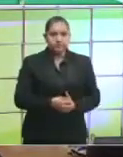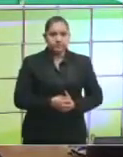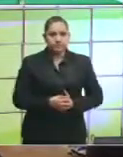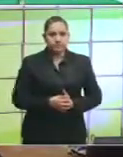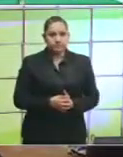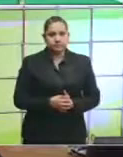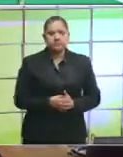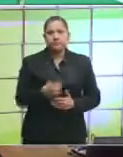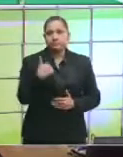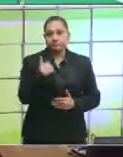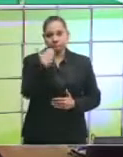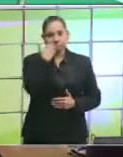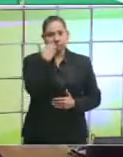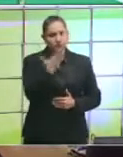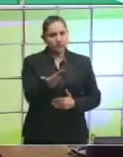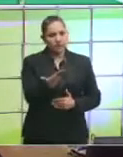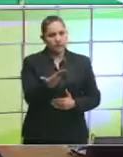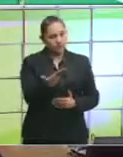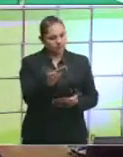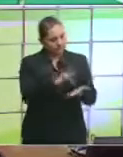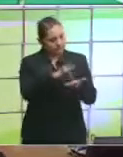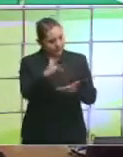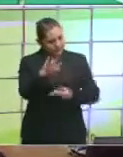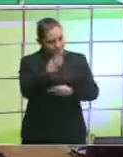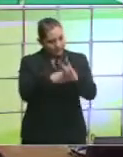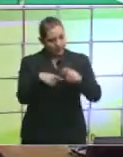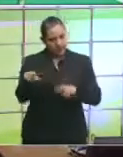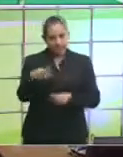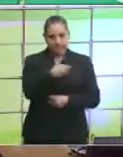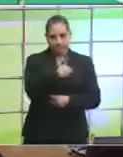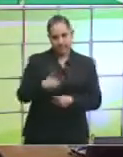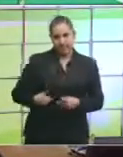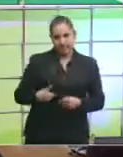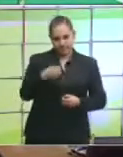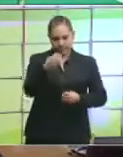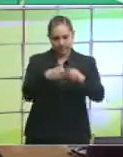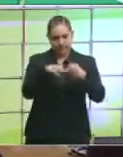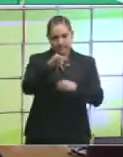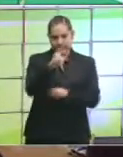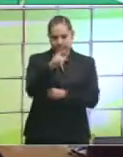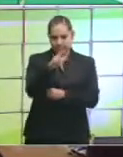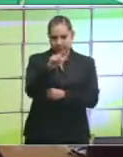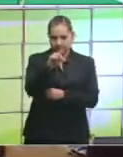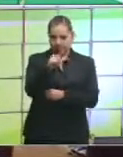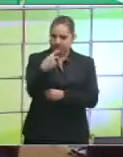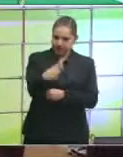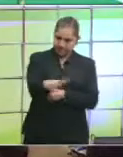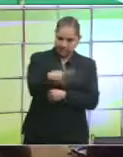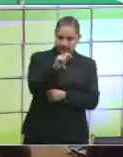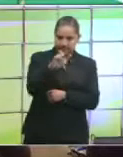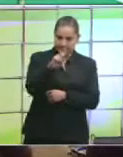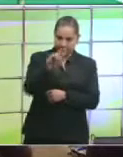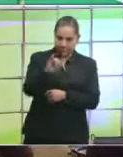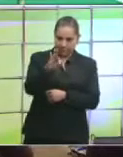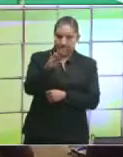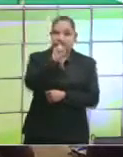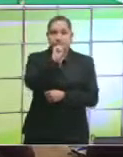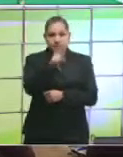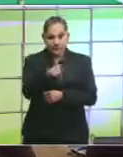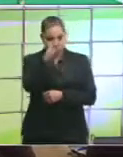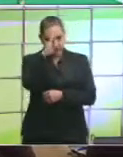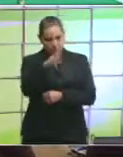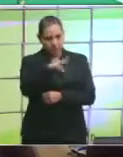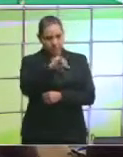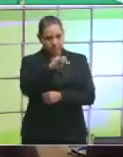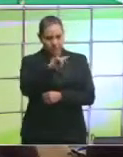quiero hacer en particular la presencia de la magistrada presidenta de este tribunal y por supuesto del señor ministro con motivo